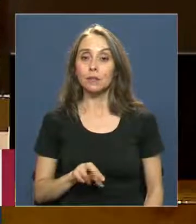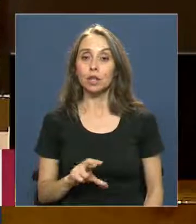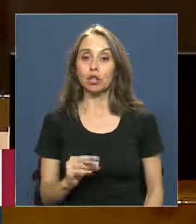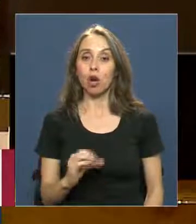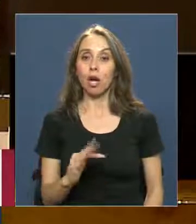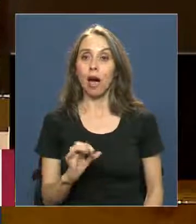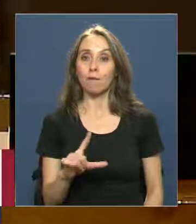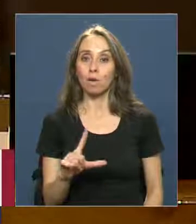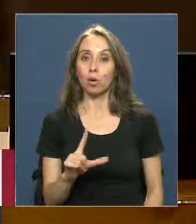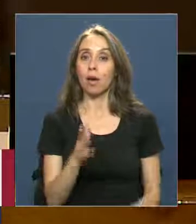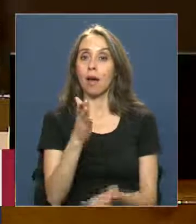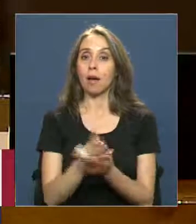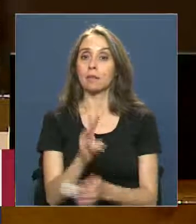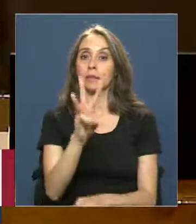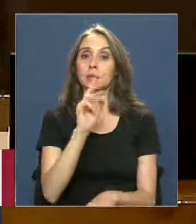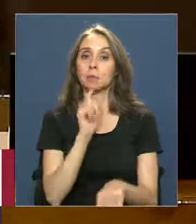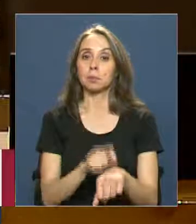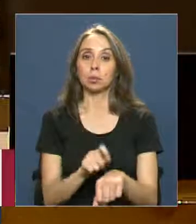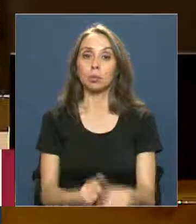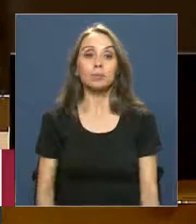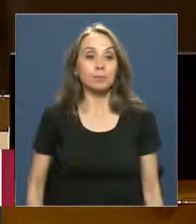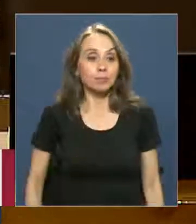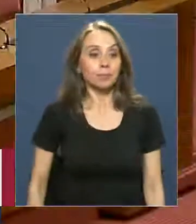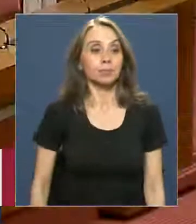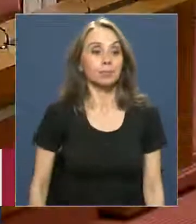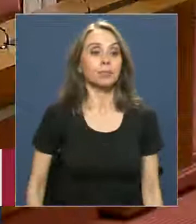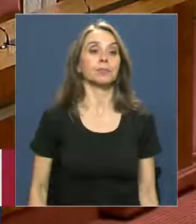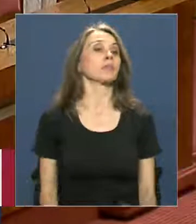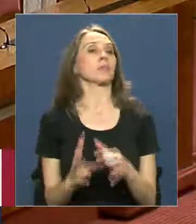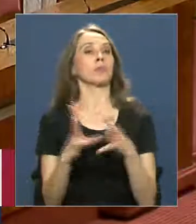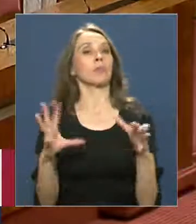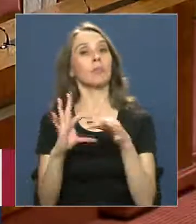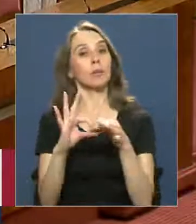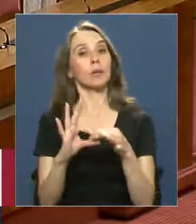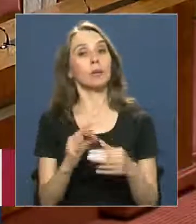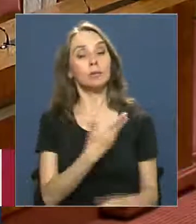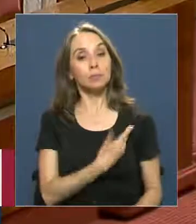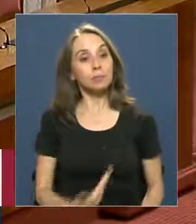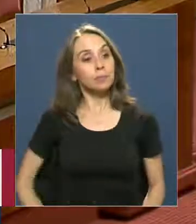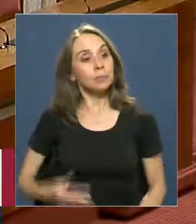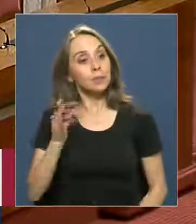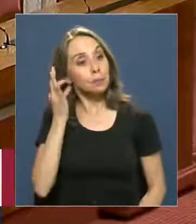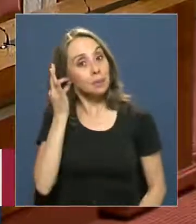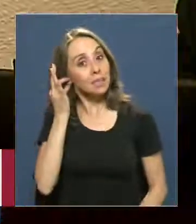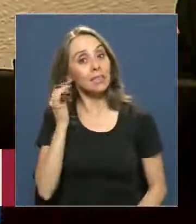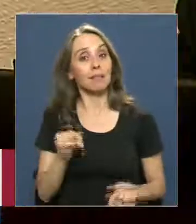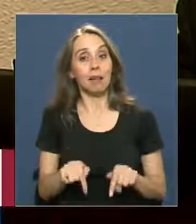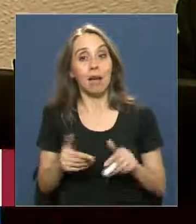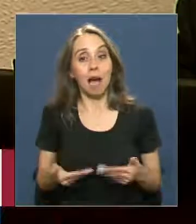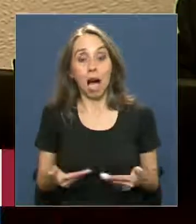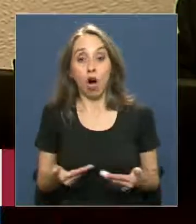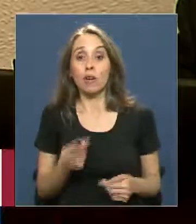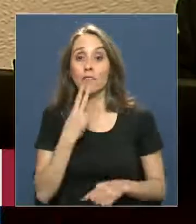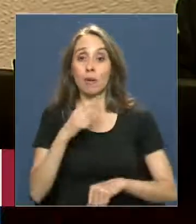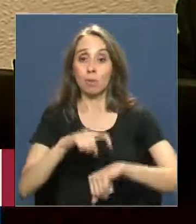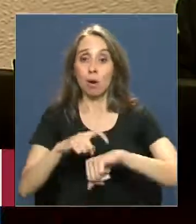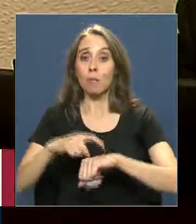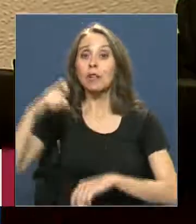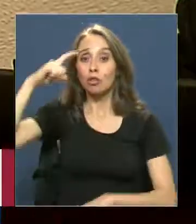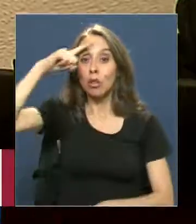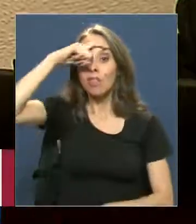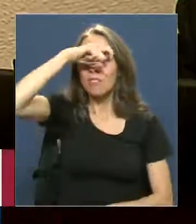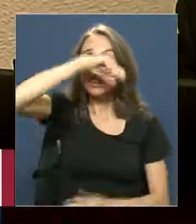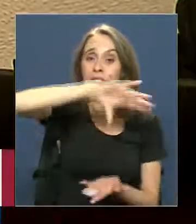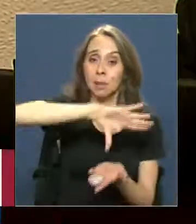Rocafull López, hasta por 3 minutos. Muchas gracias, presidenta. Estamos viviendo un momento complejo como